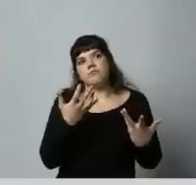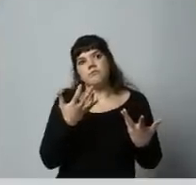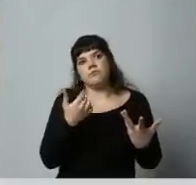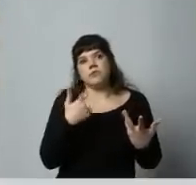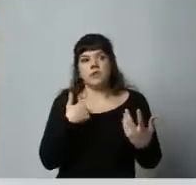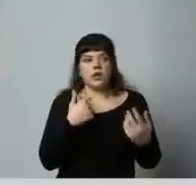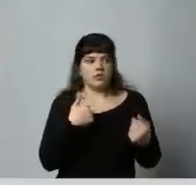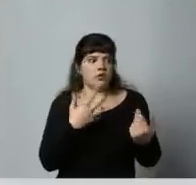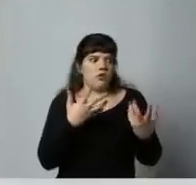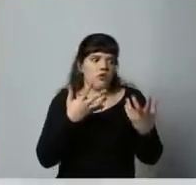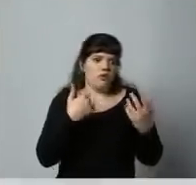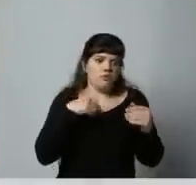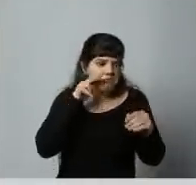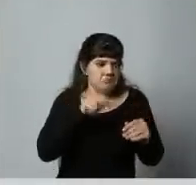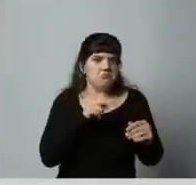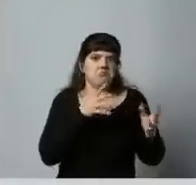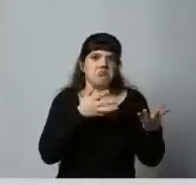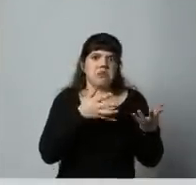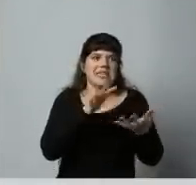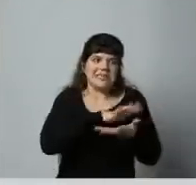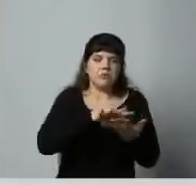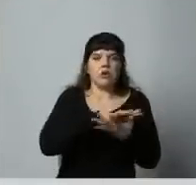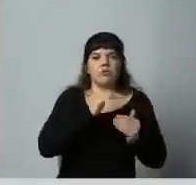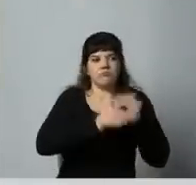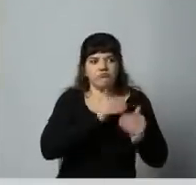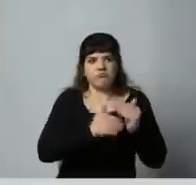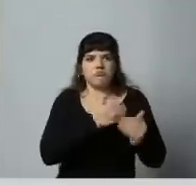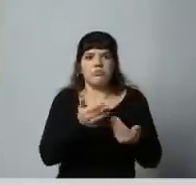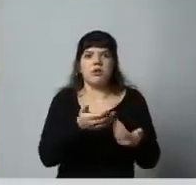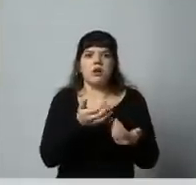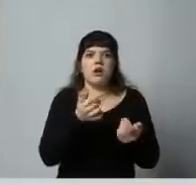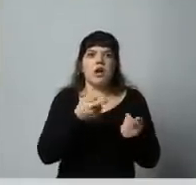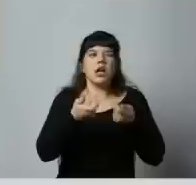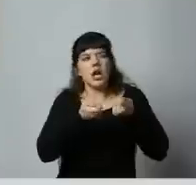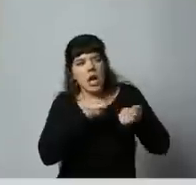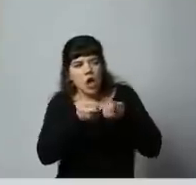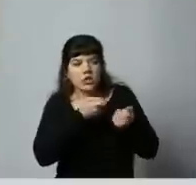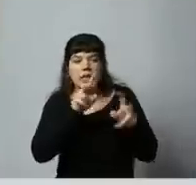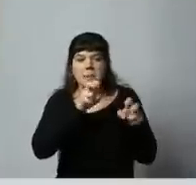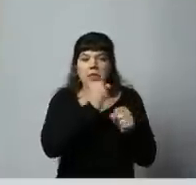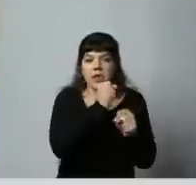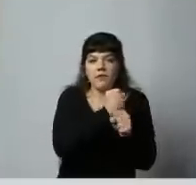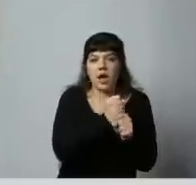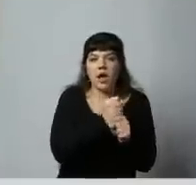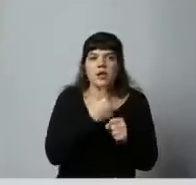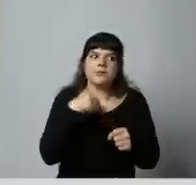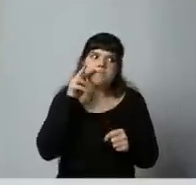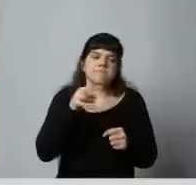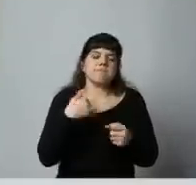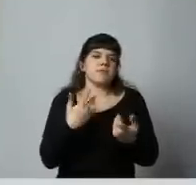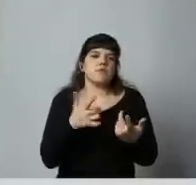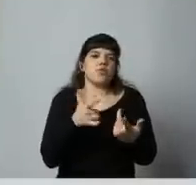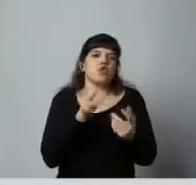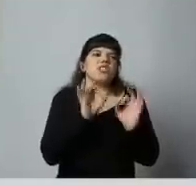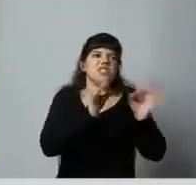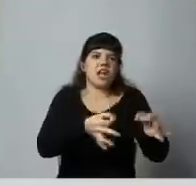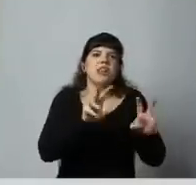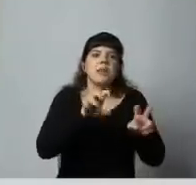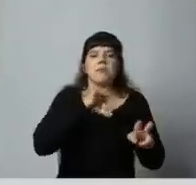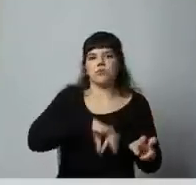contestes de que hubo avances desde el punto de vista de generar un ámbito de negociación por el trabajo declaramos insuficiente la parte